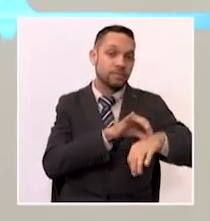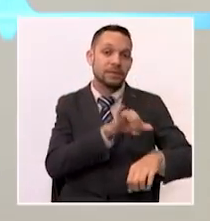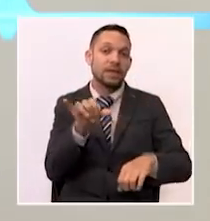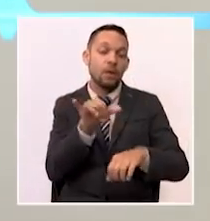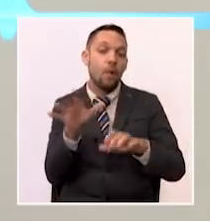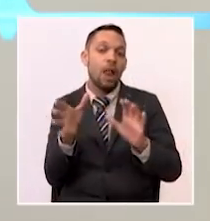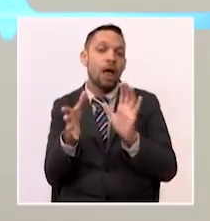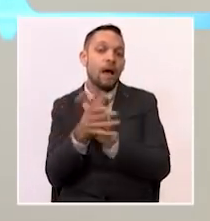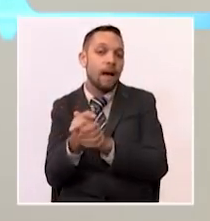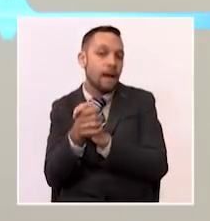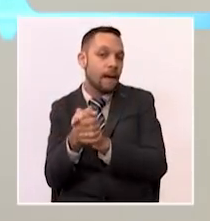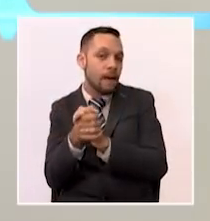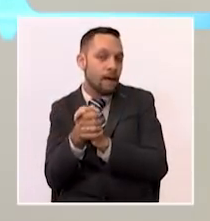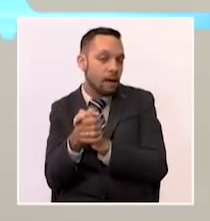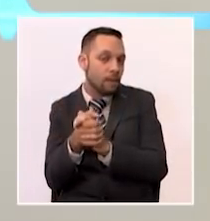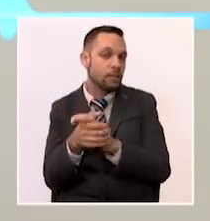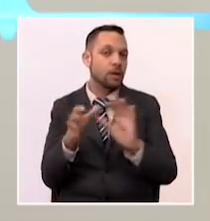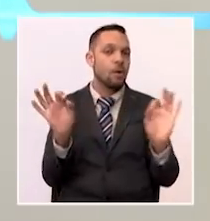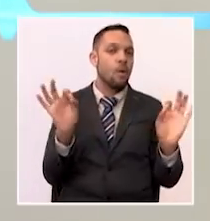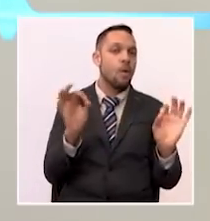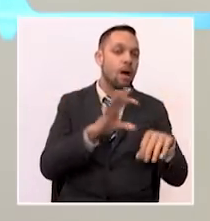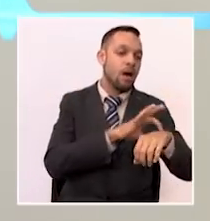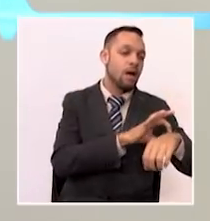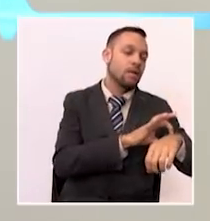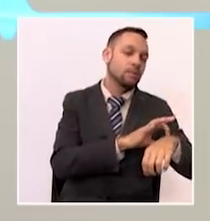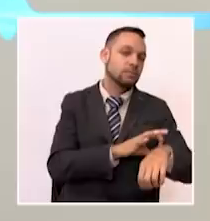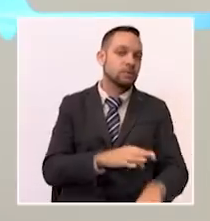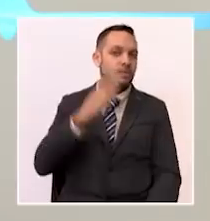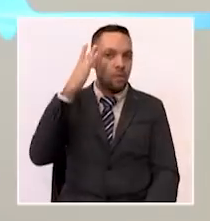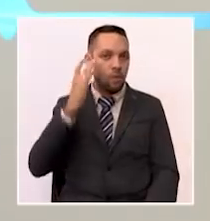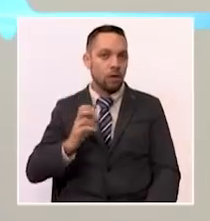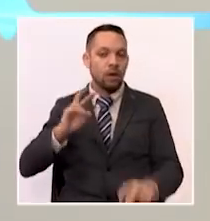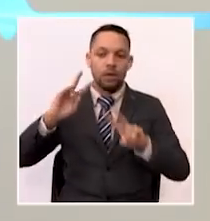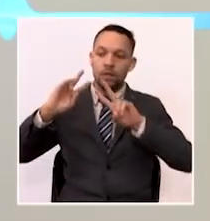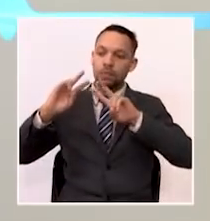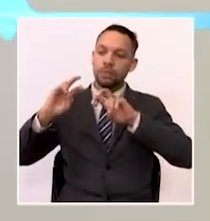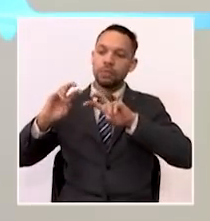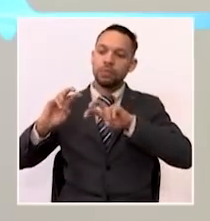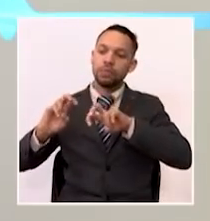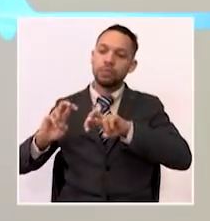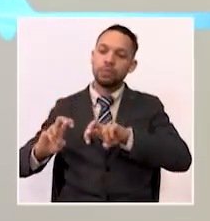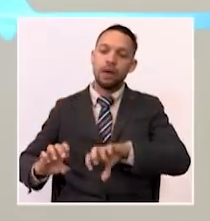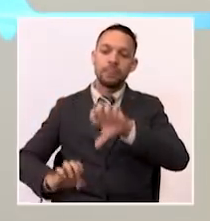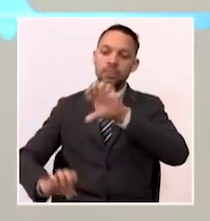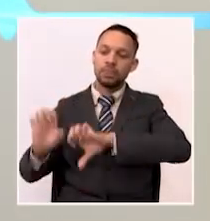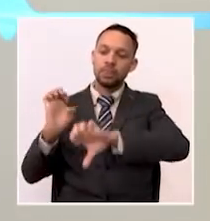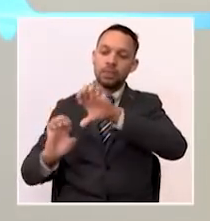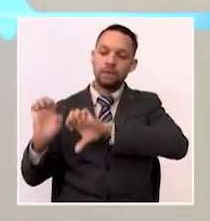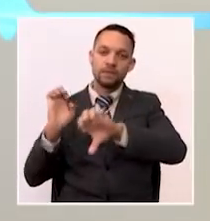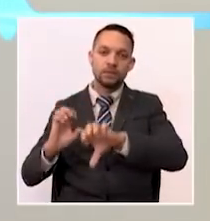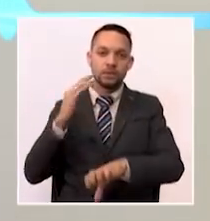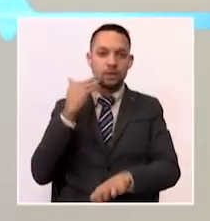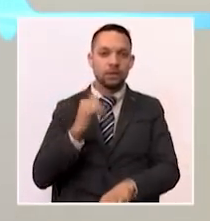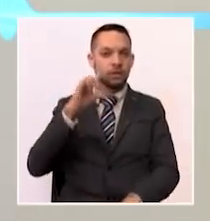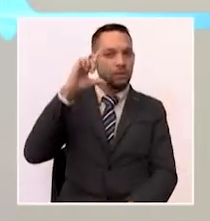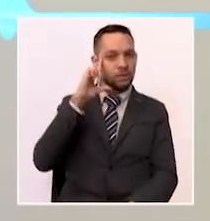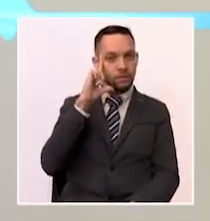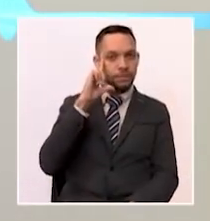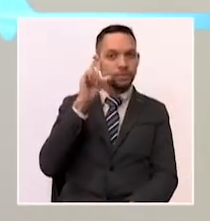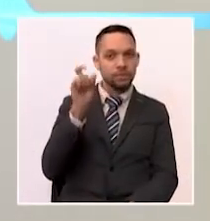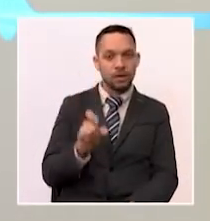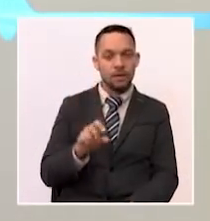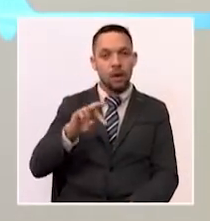amigo, el médico, porque tenemos que combatir esto, ¿cierto? Y entonces, pero si es necesario, busque una